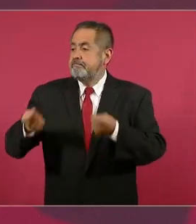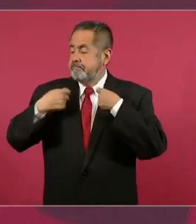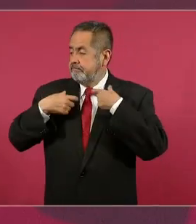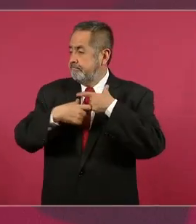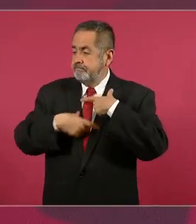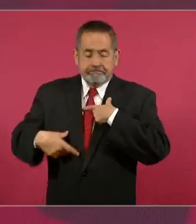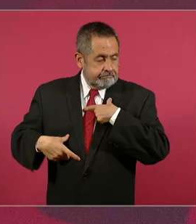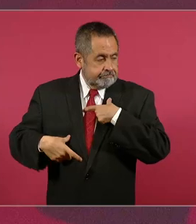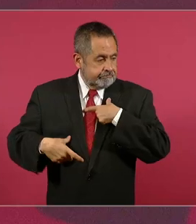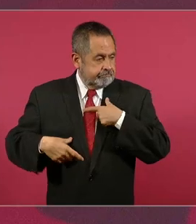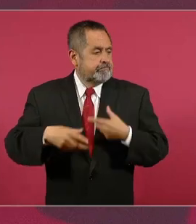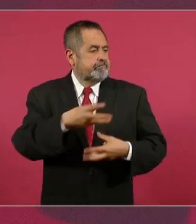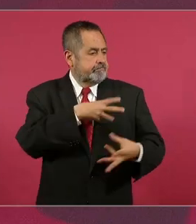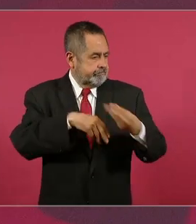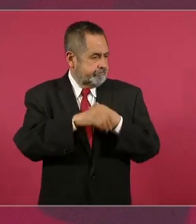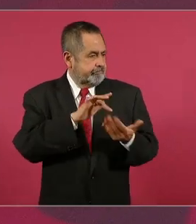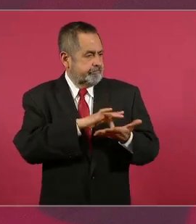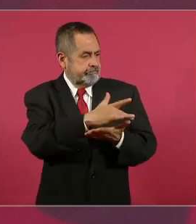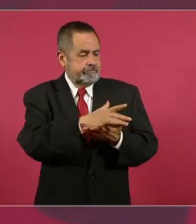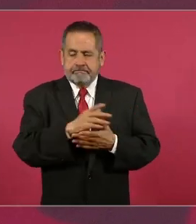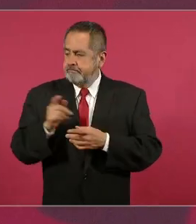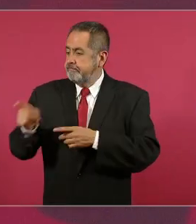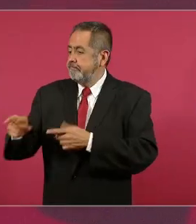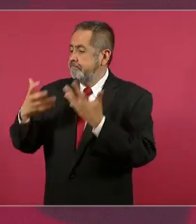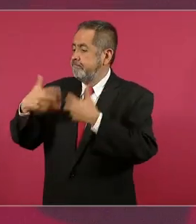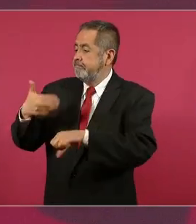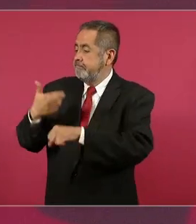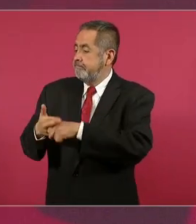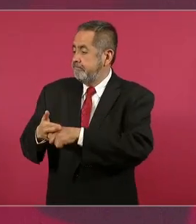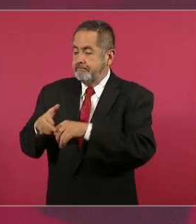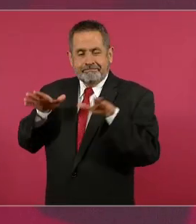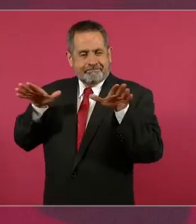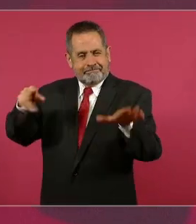entrega Mexicana de Aviación.